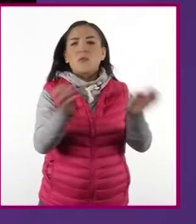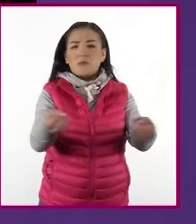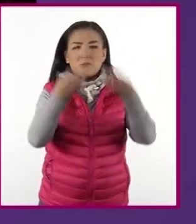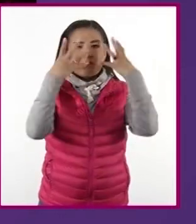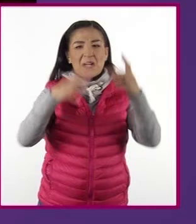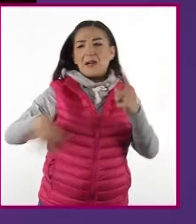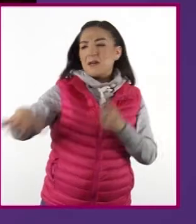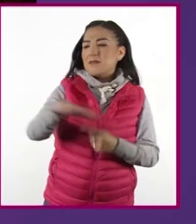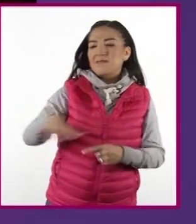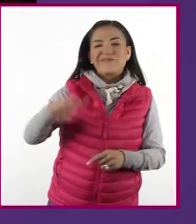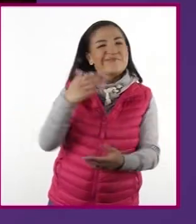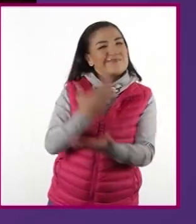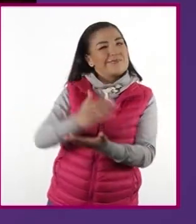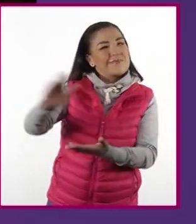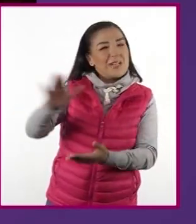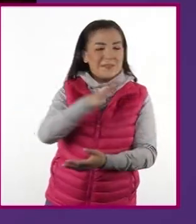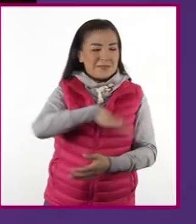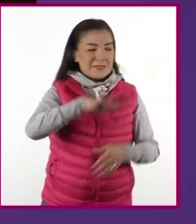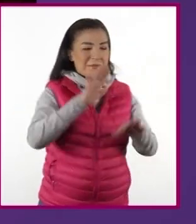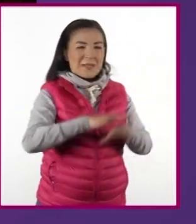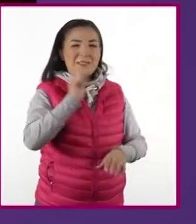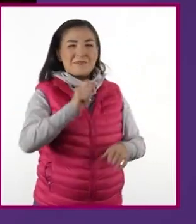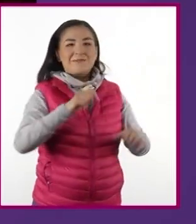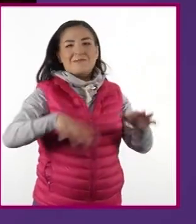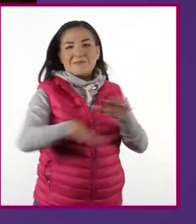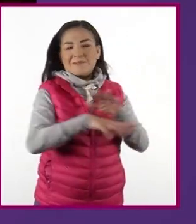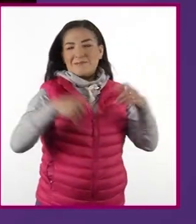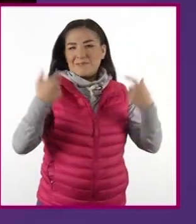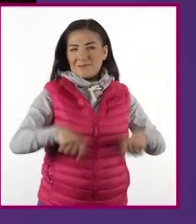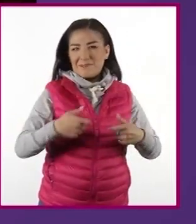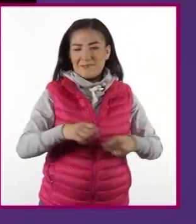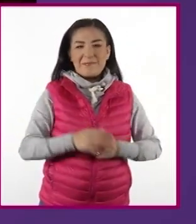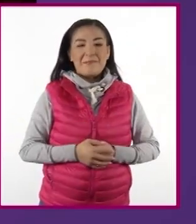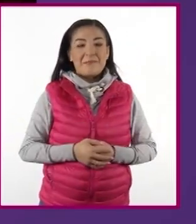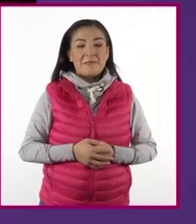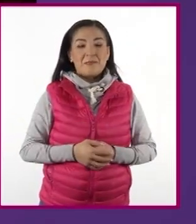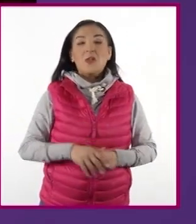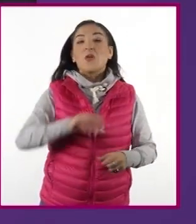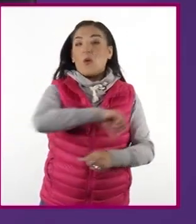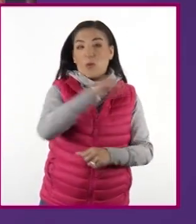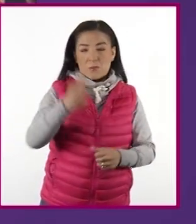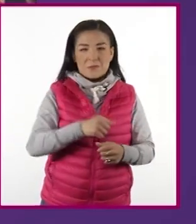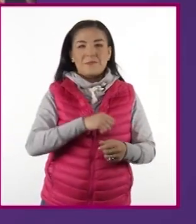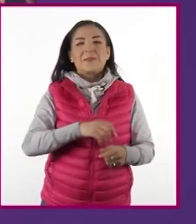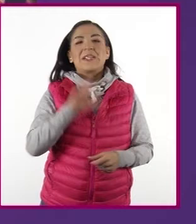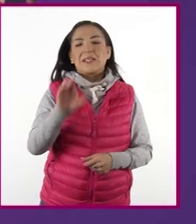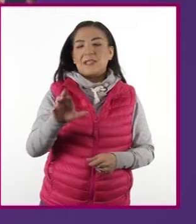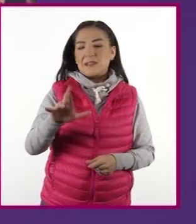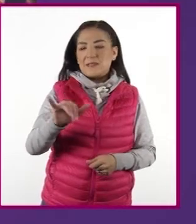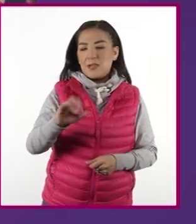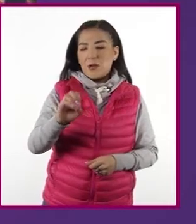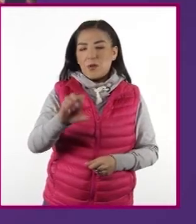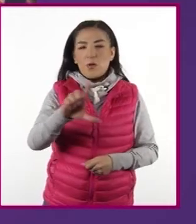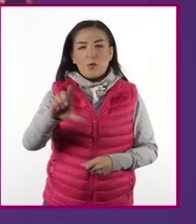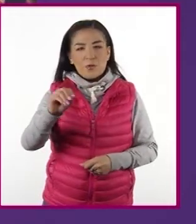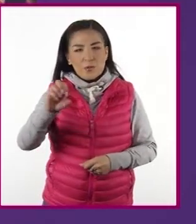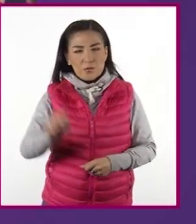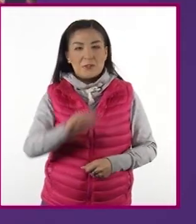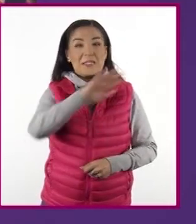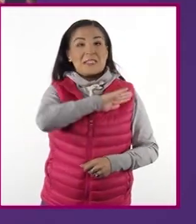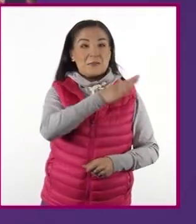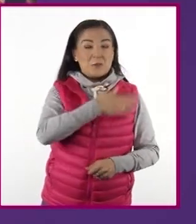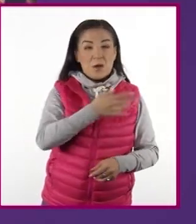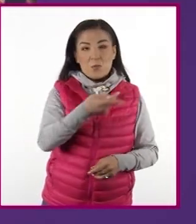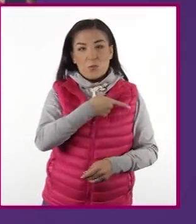la población. En contraste, otra parte de la población integrada por criollos, españoles pobres,